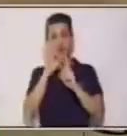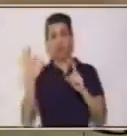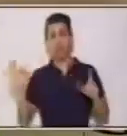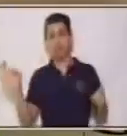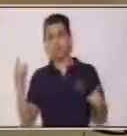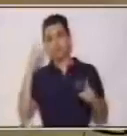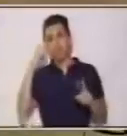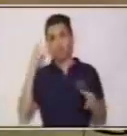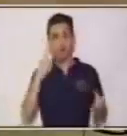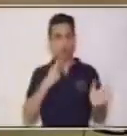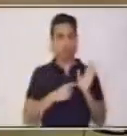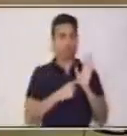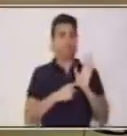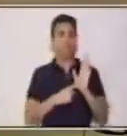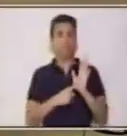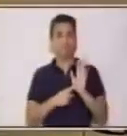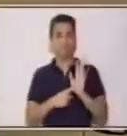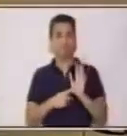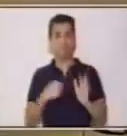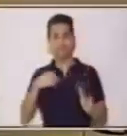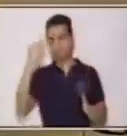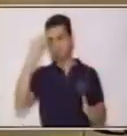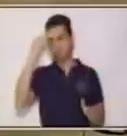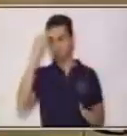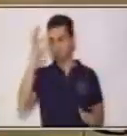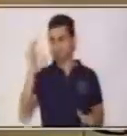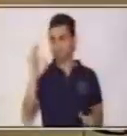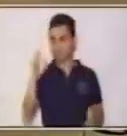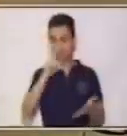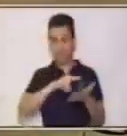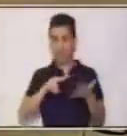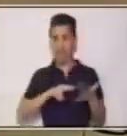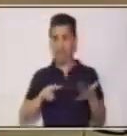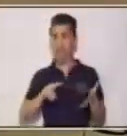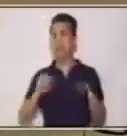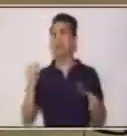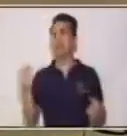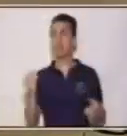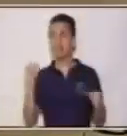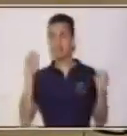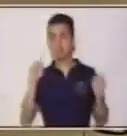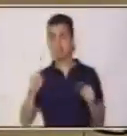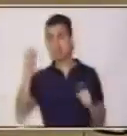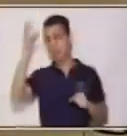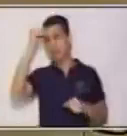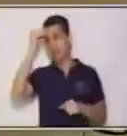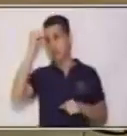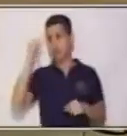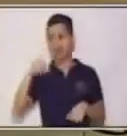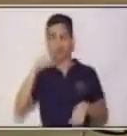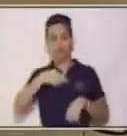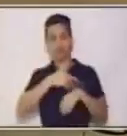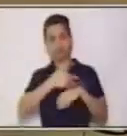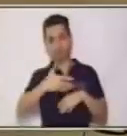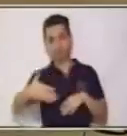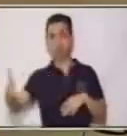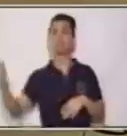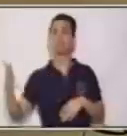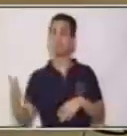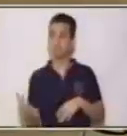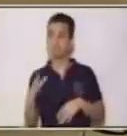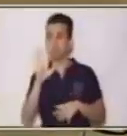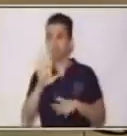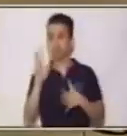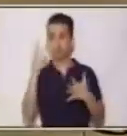para demostrar tu conocimiento en lectura y qué tanto has aprendido al momento de que lees y enriquecido